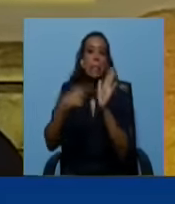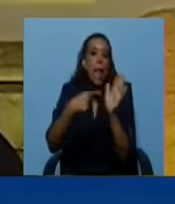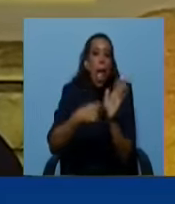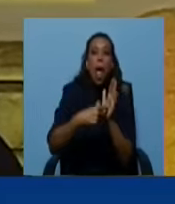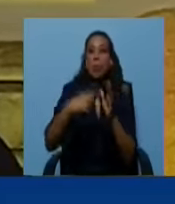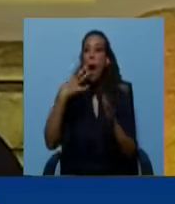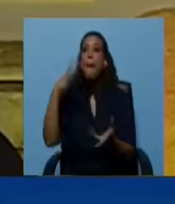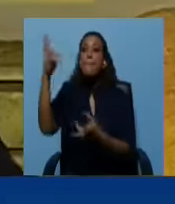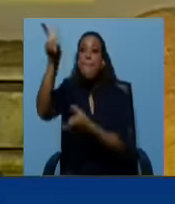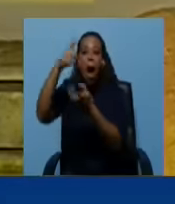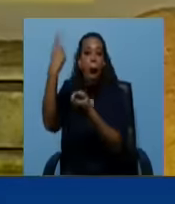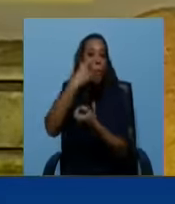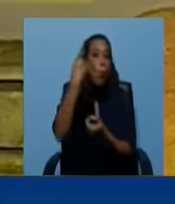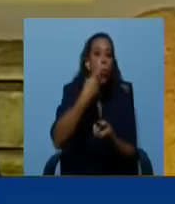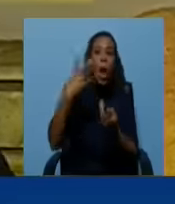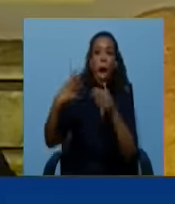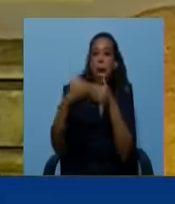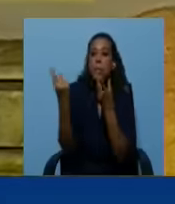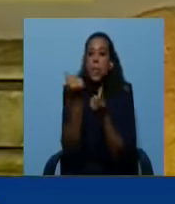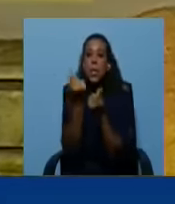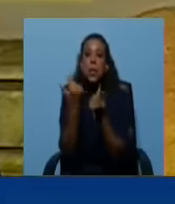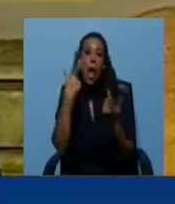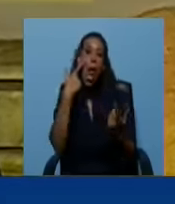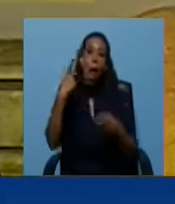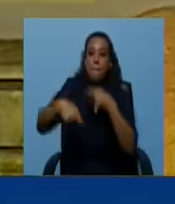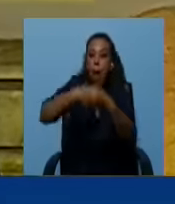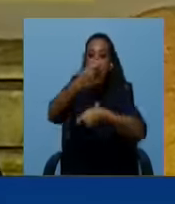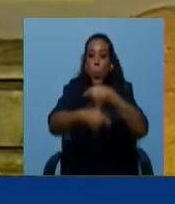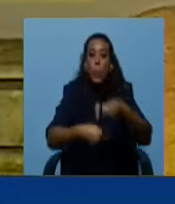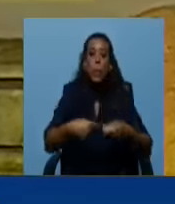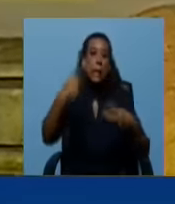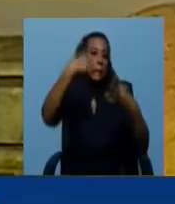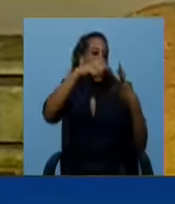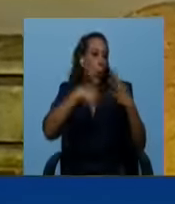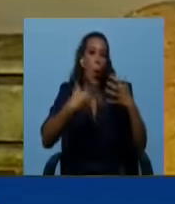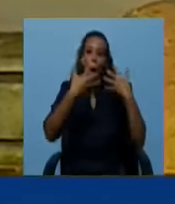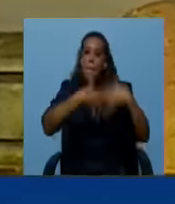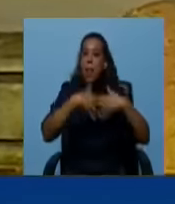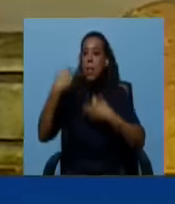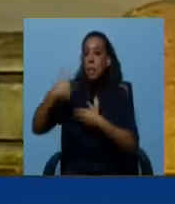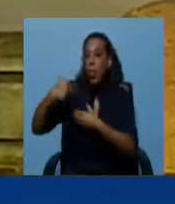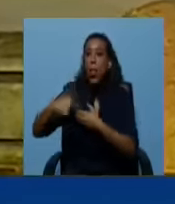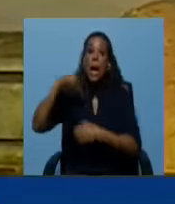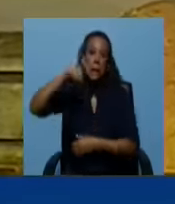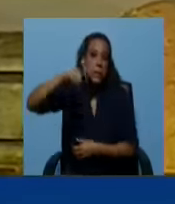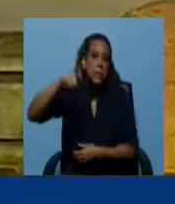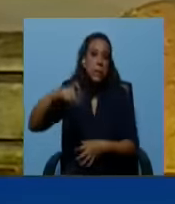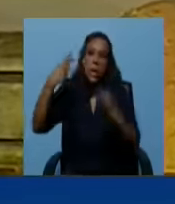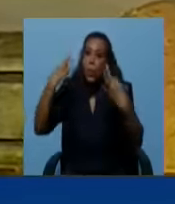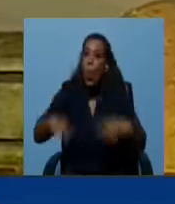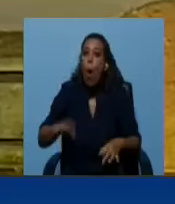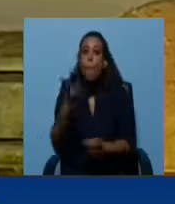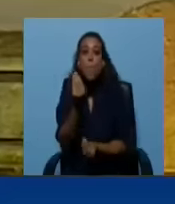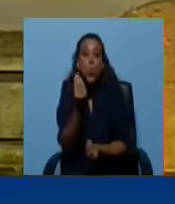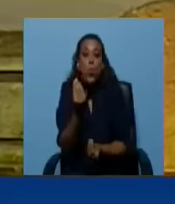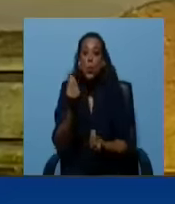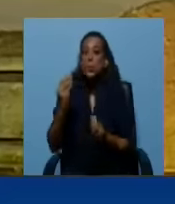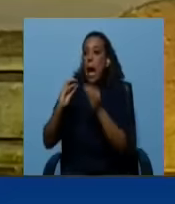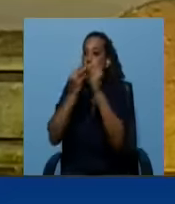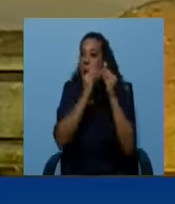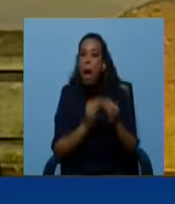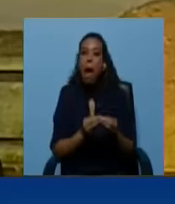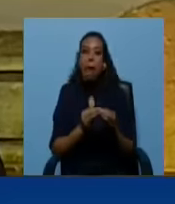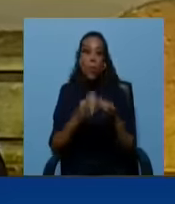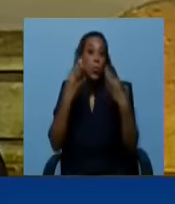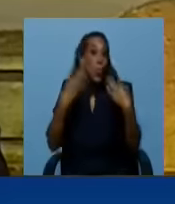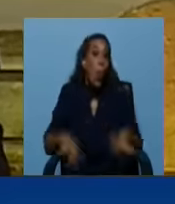para conseguir dinero para invertir en la industria petrolera que necesita de tanta inversión,